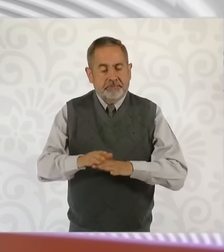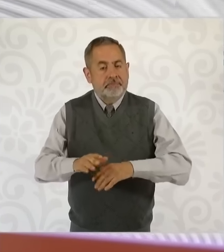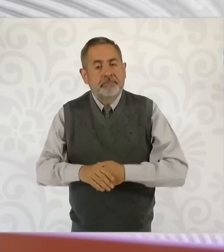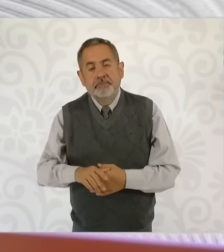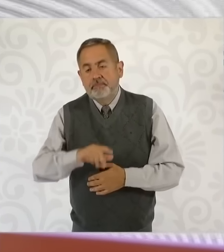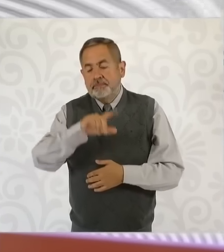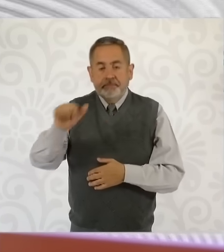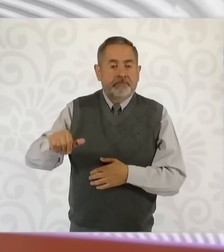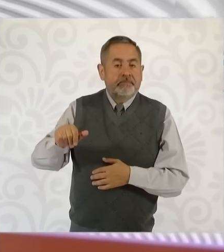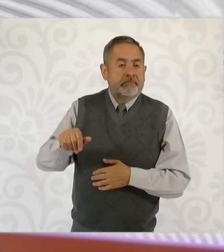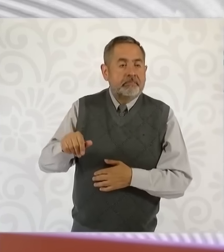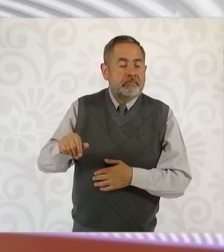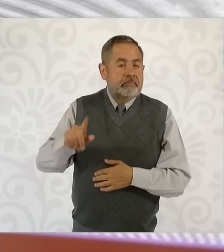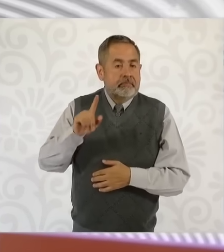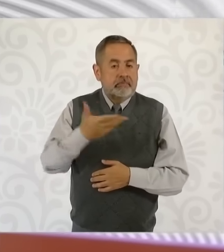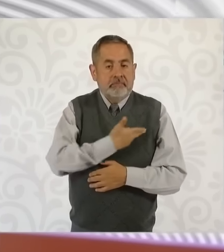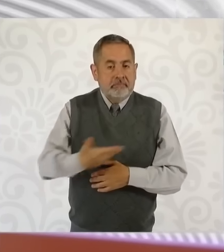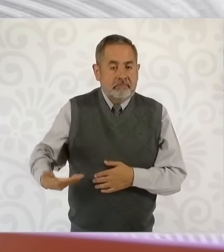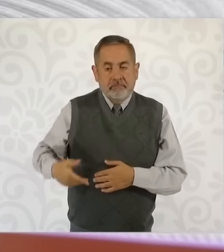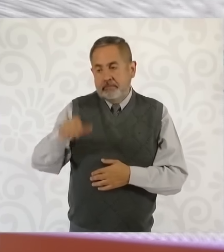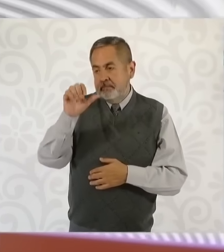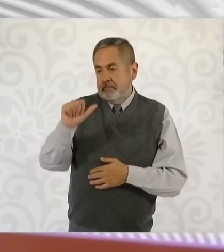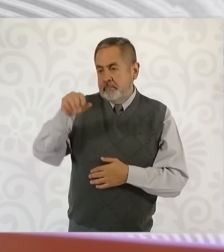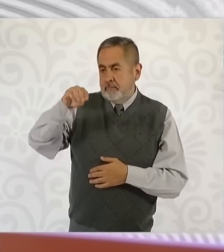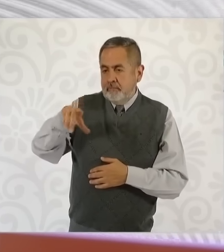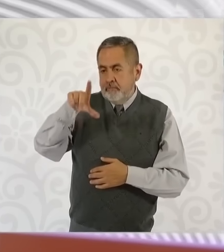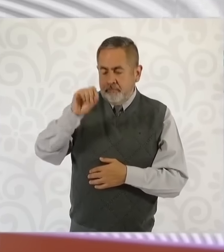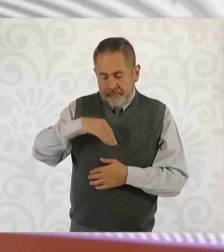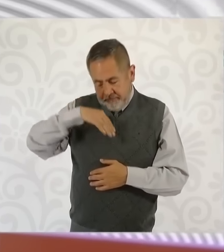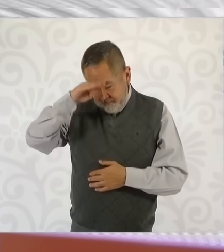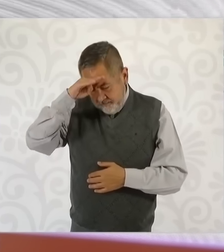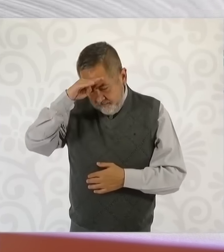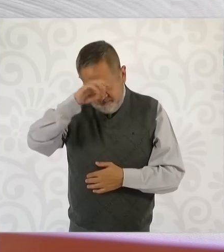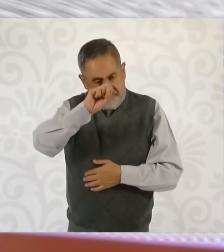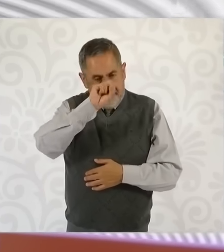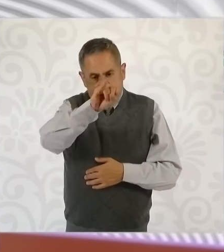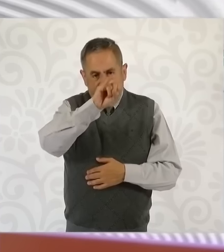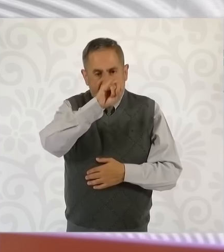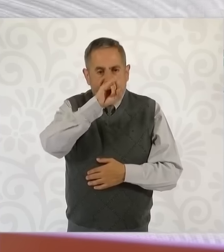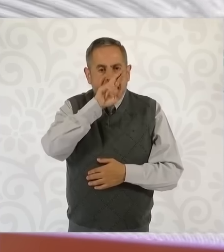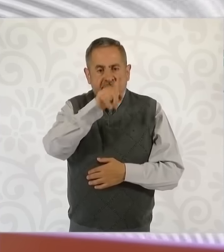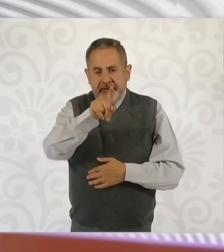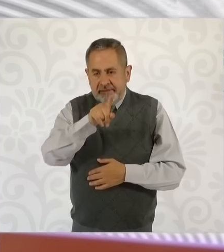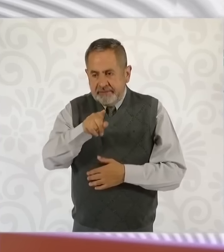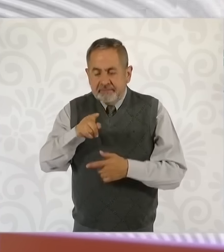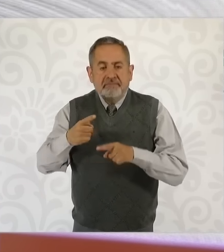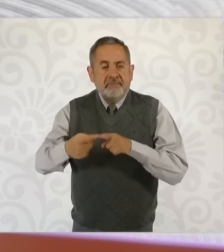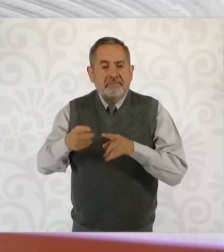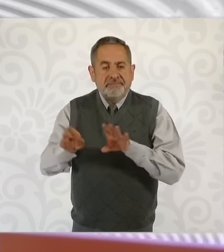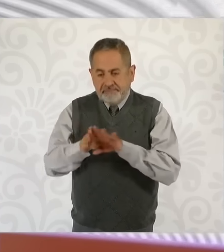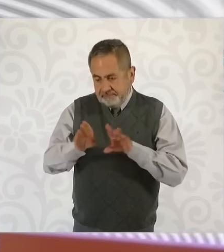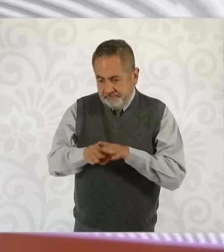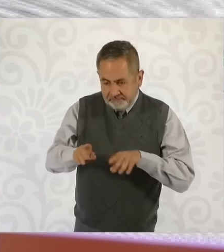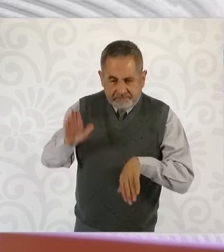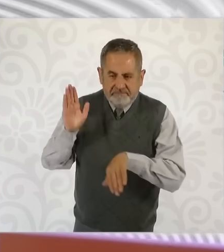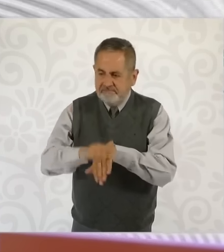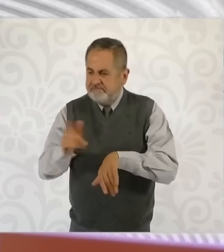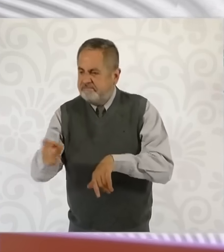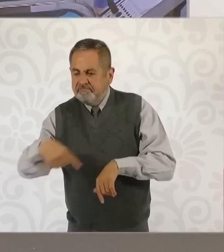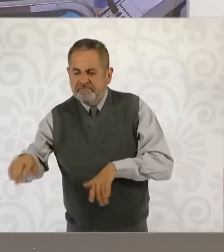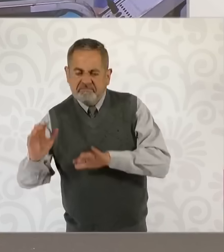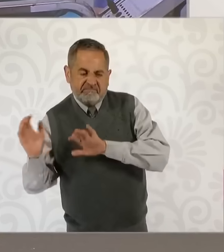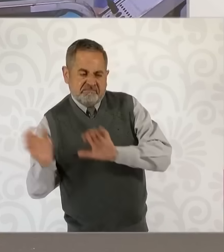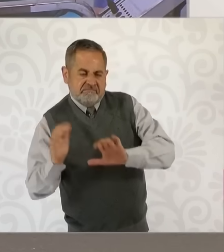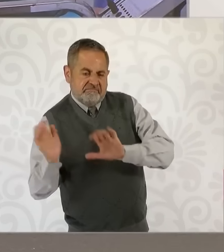Obrador siguió un esquema de aumentar el número de ingresos de médicos para estudiar